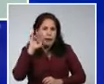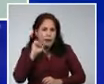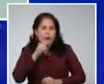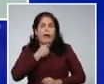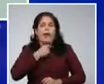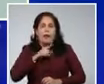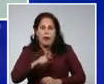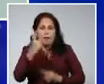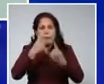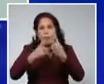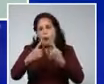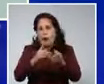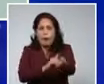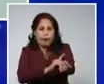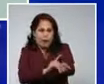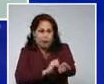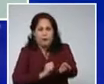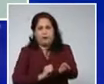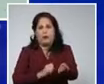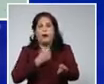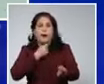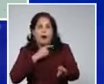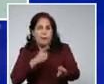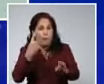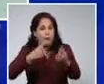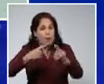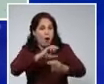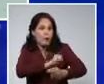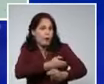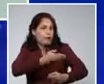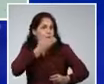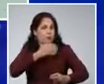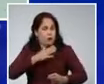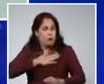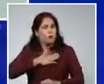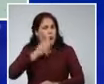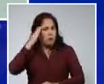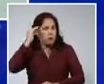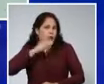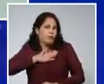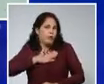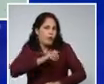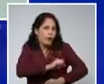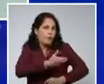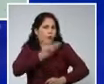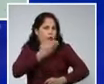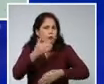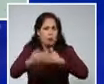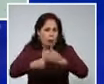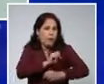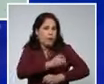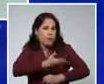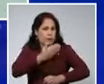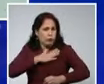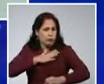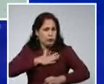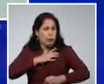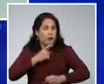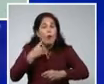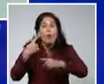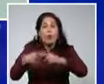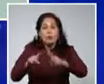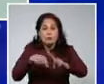estos factores, sí, para reconocerlo. Yo soy un hipertenso, ¿no? Pero las personas que tenemos algunos de estos factores,